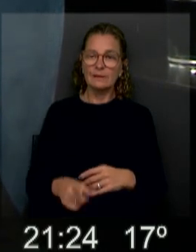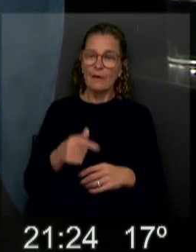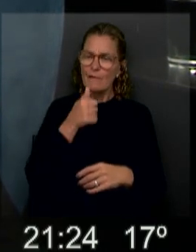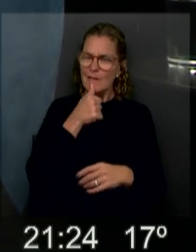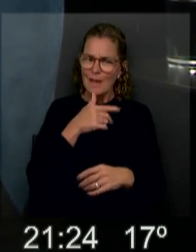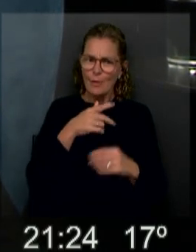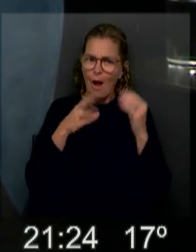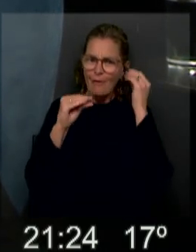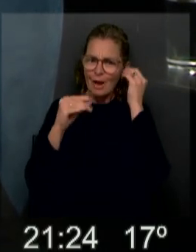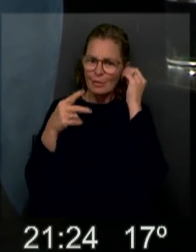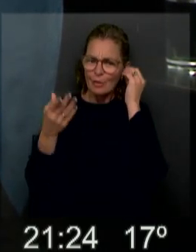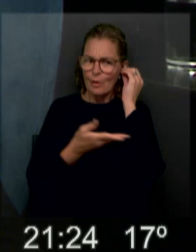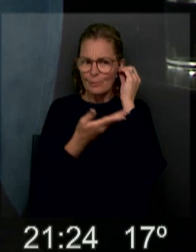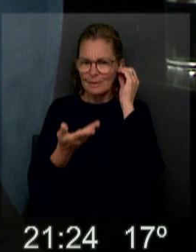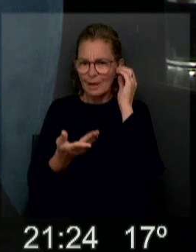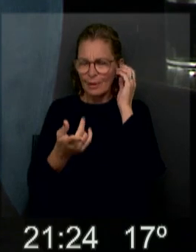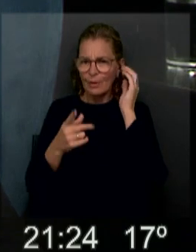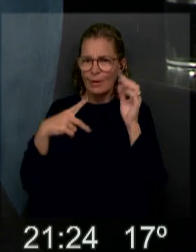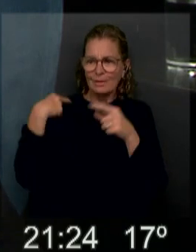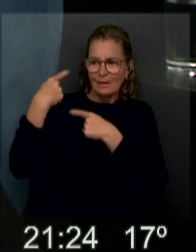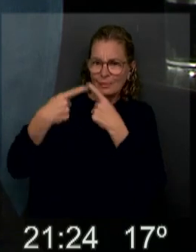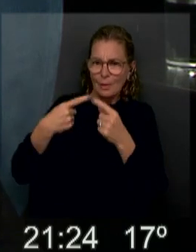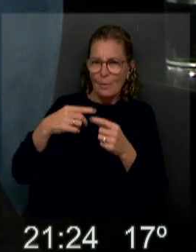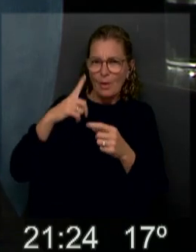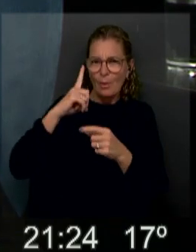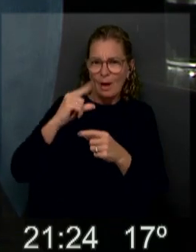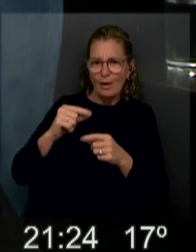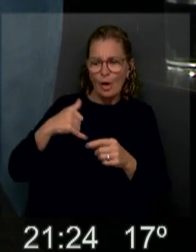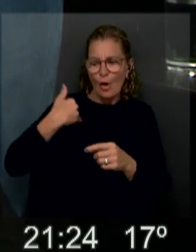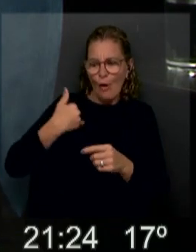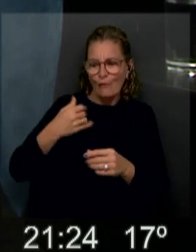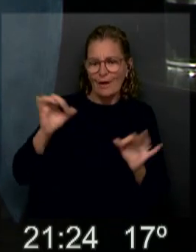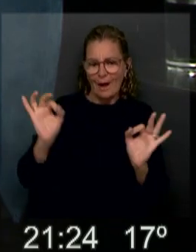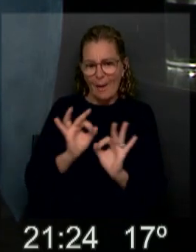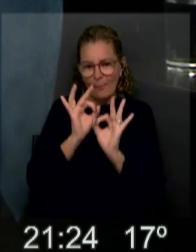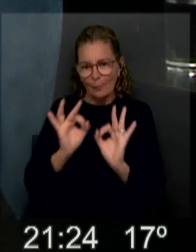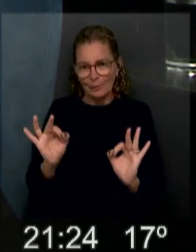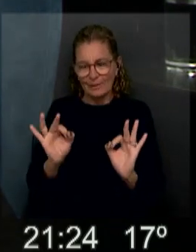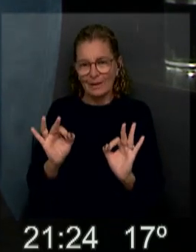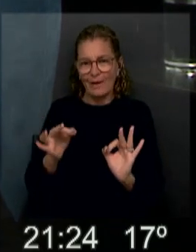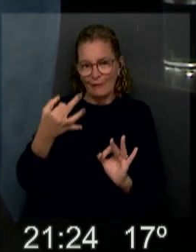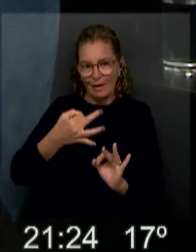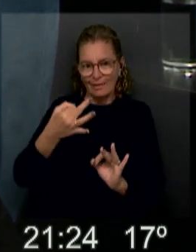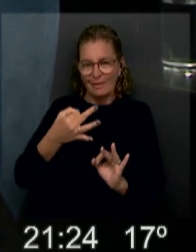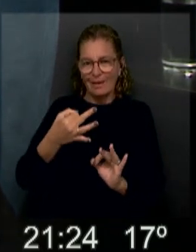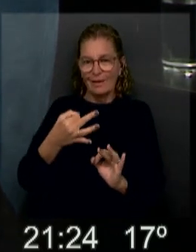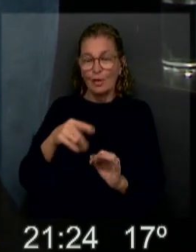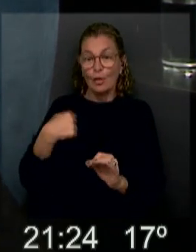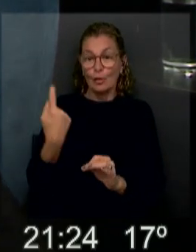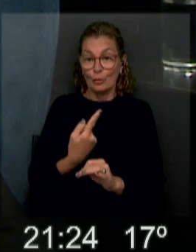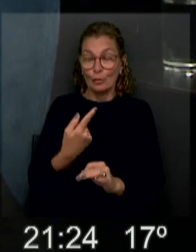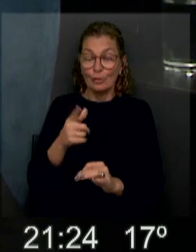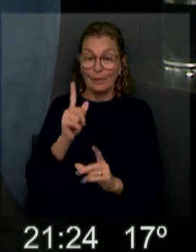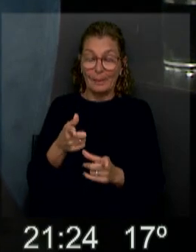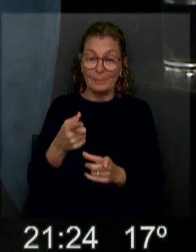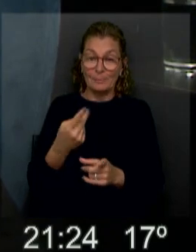es porque la trayectoria es larga, desde muy jovencito que está la música. Tal cual. ¿Verdad? Nosotros también.